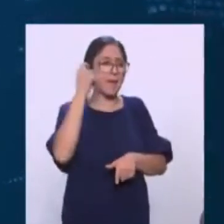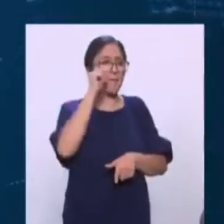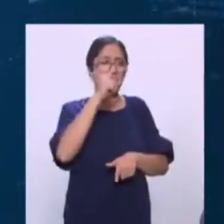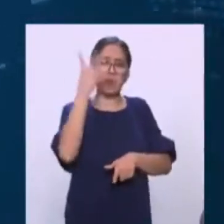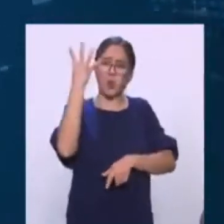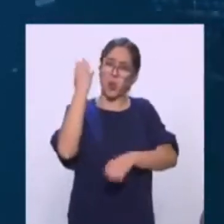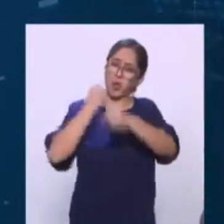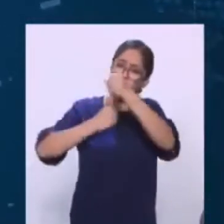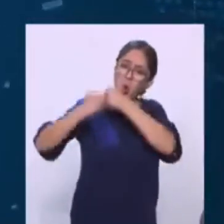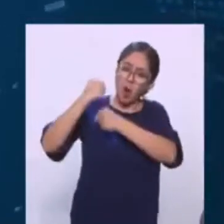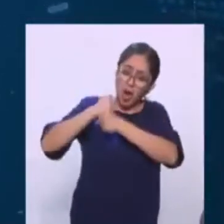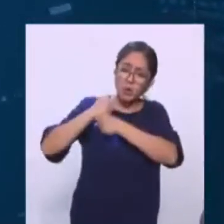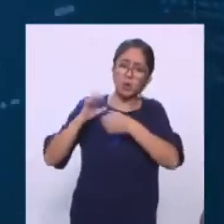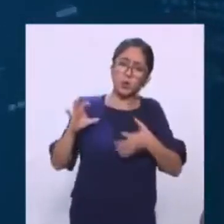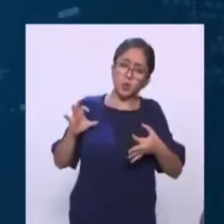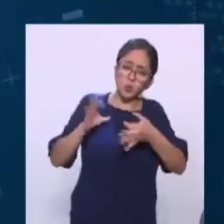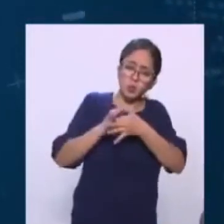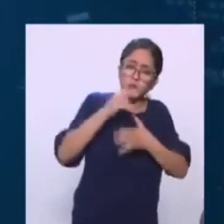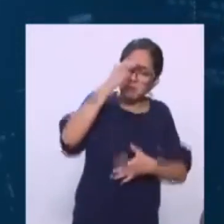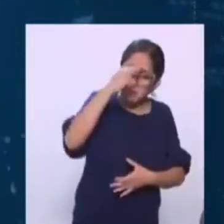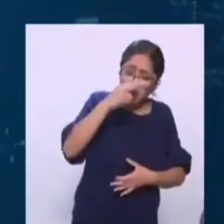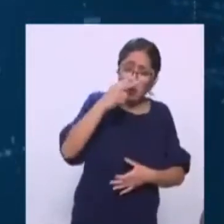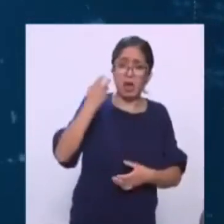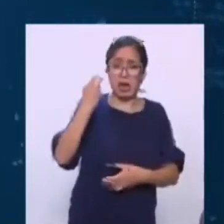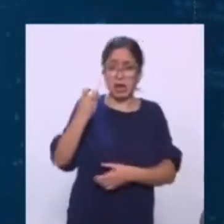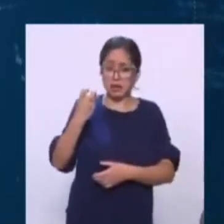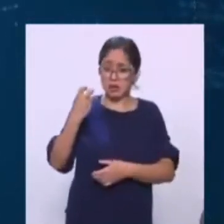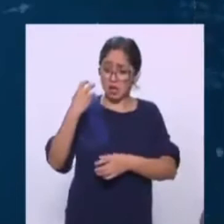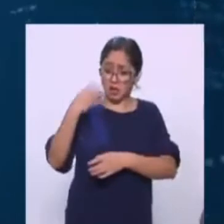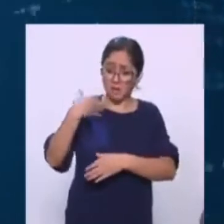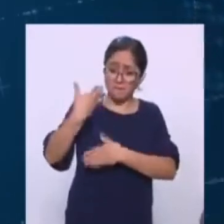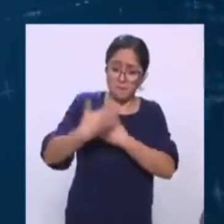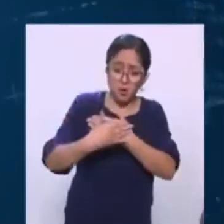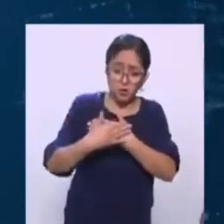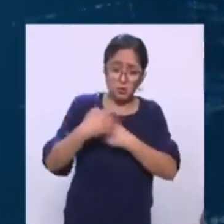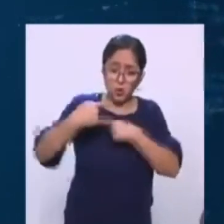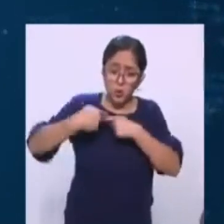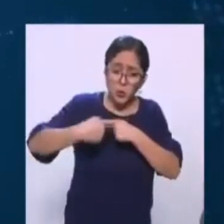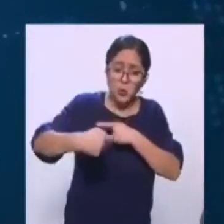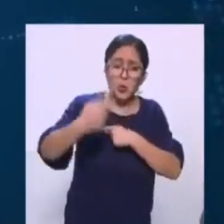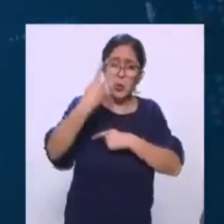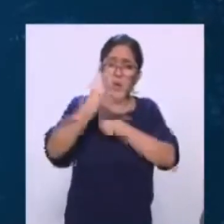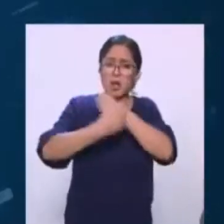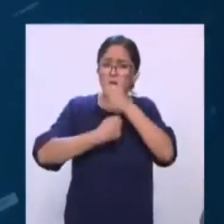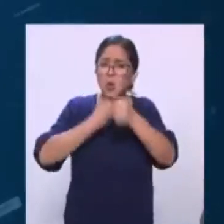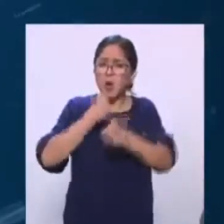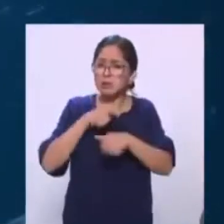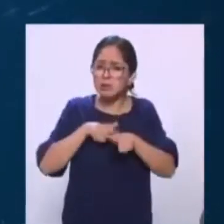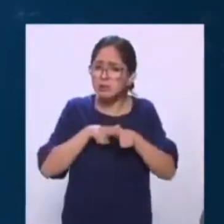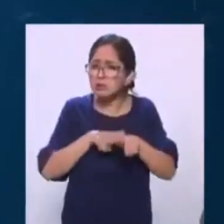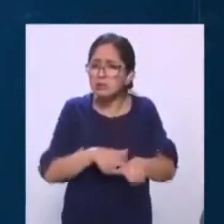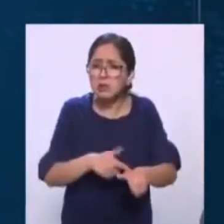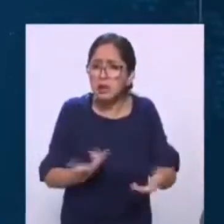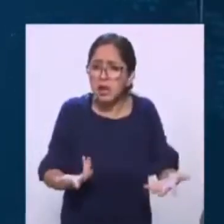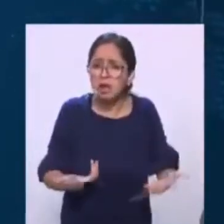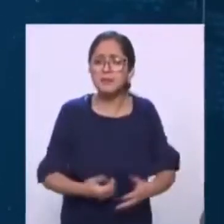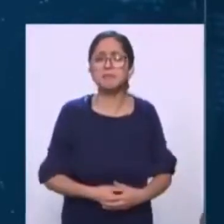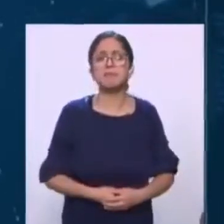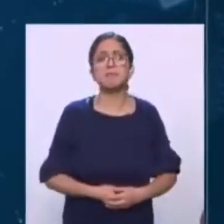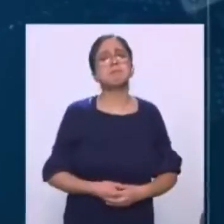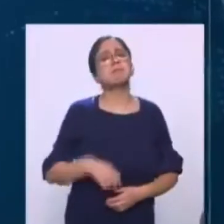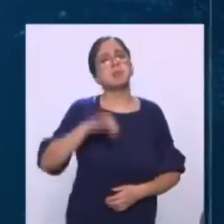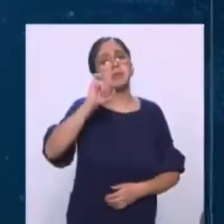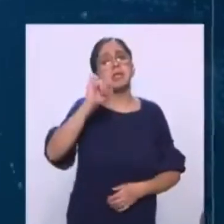en términos generales, continuidad respecto de los últimos dos años, digamos, del nuevo gobierno